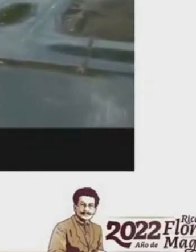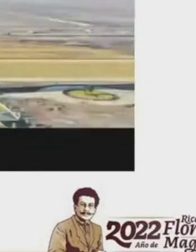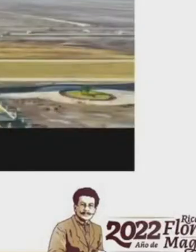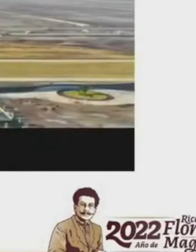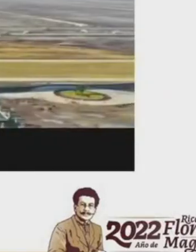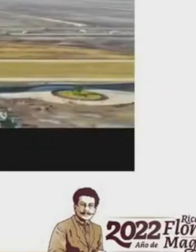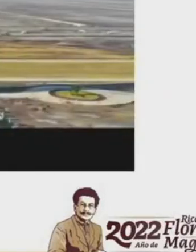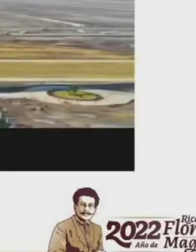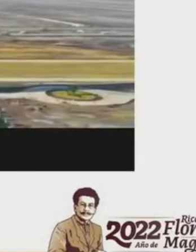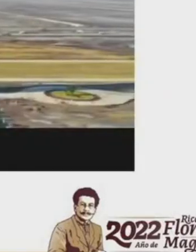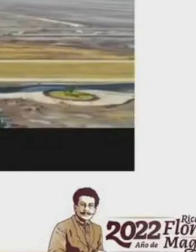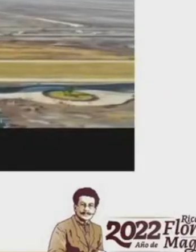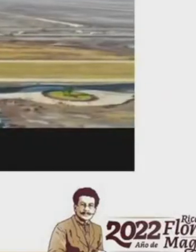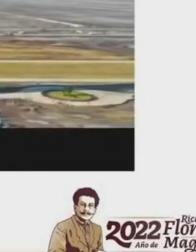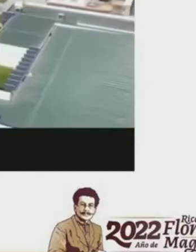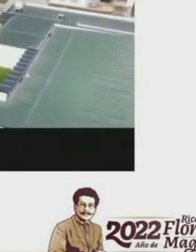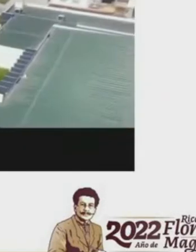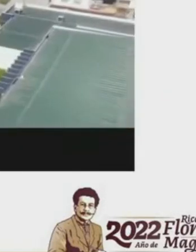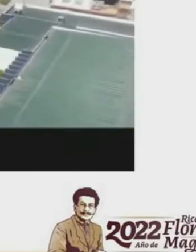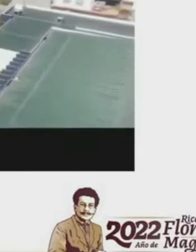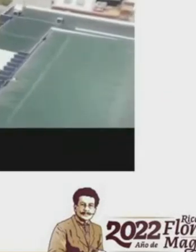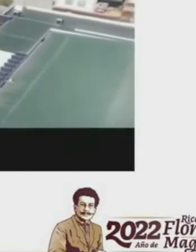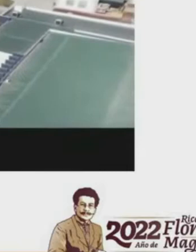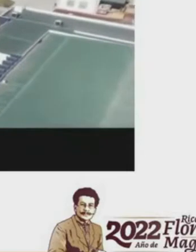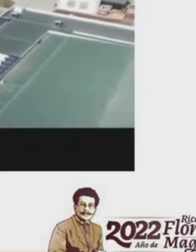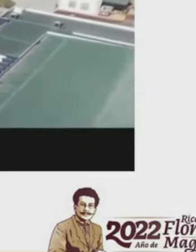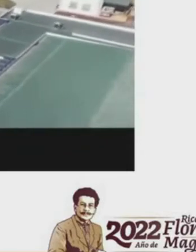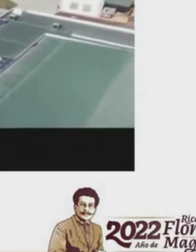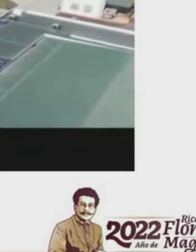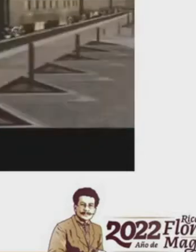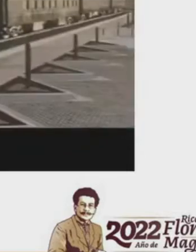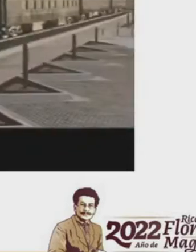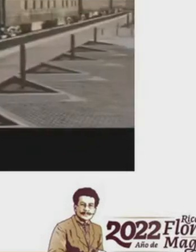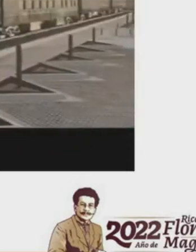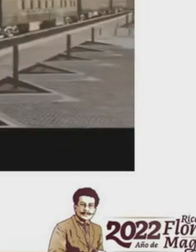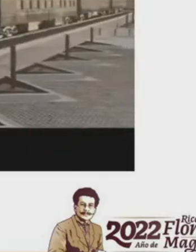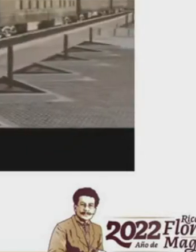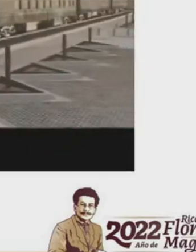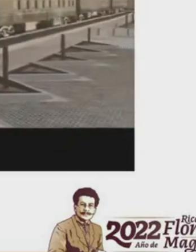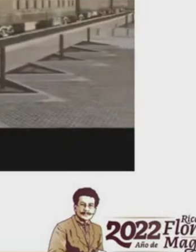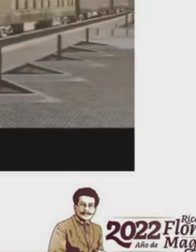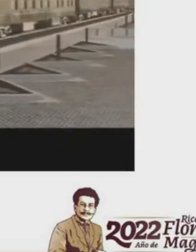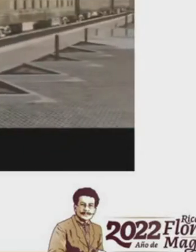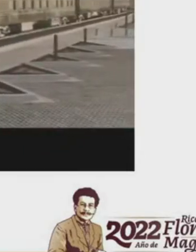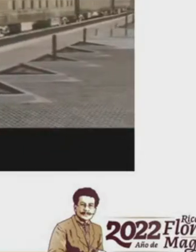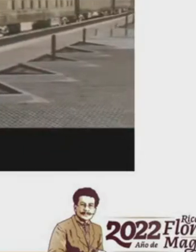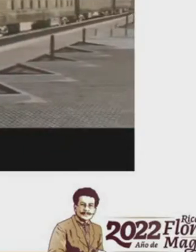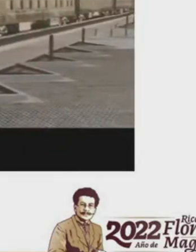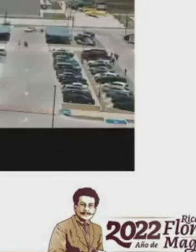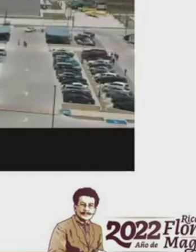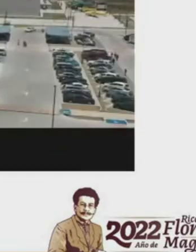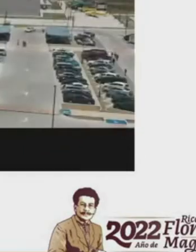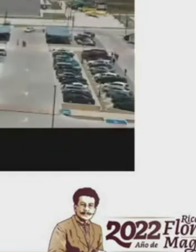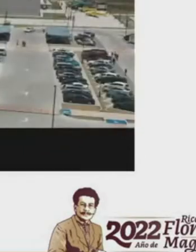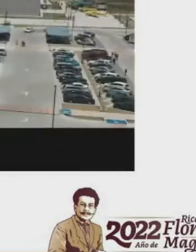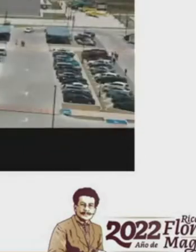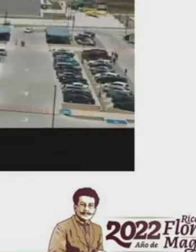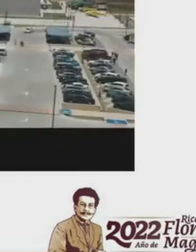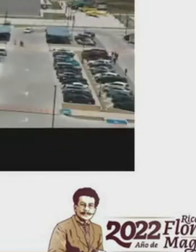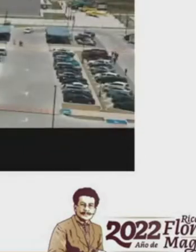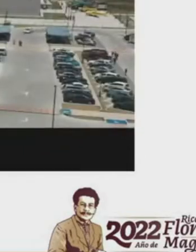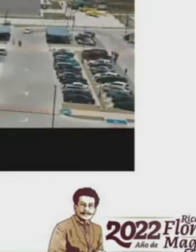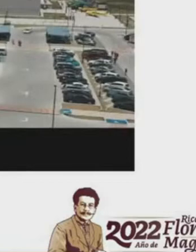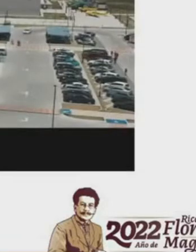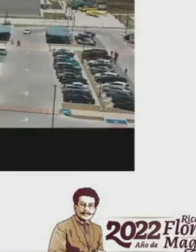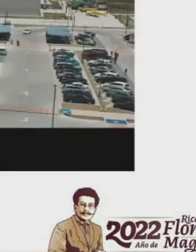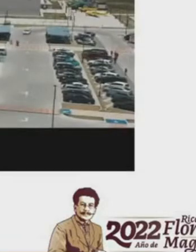el Aeropuerto Internacional Felipe Ángeles, se encuentra un corredor cultural conformado por el Tren Presidencial Olivo, el Museo Militar de